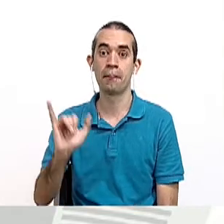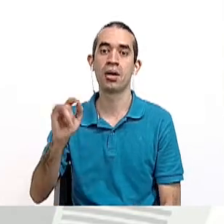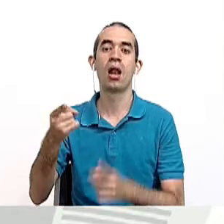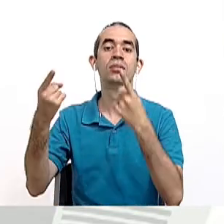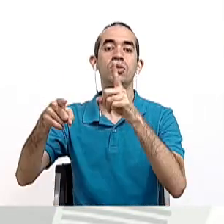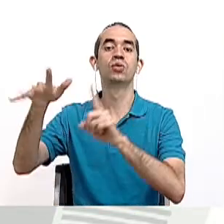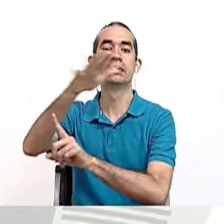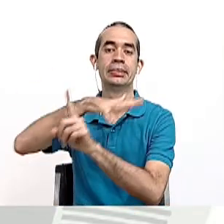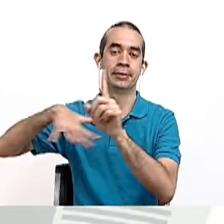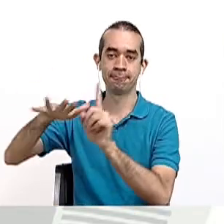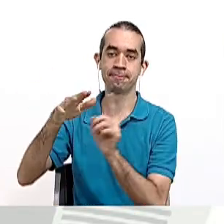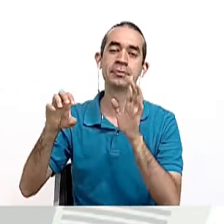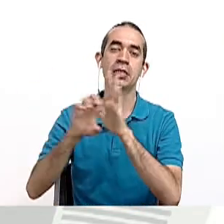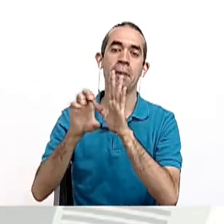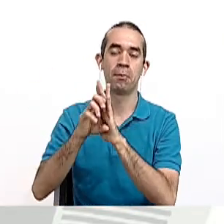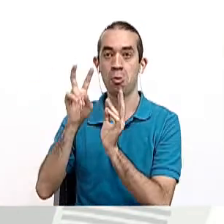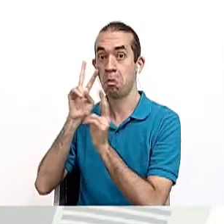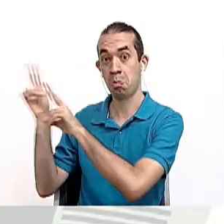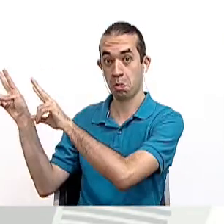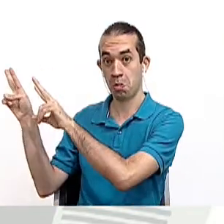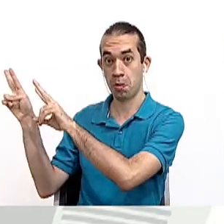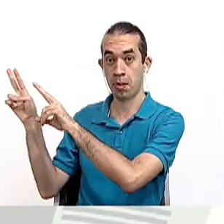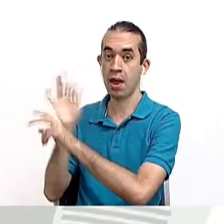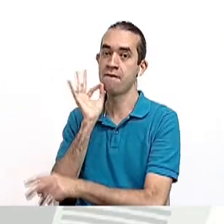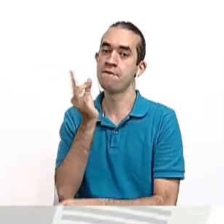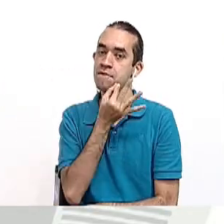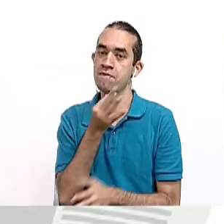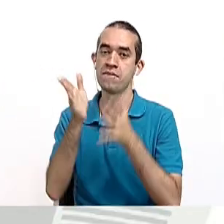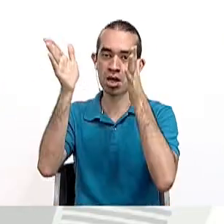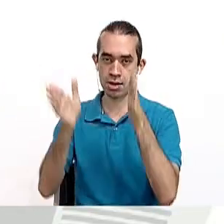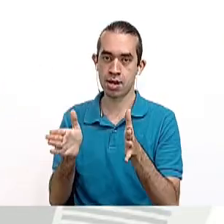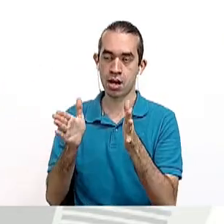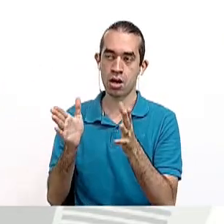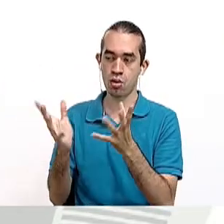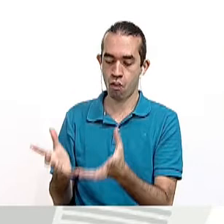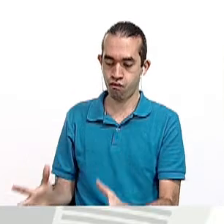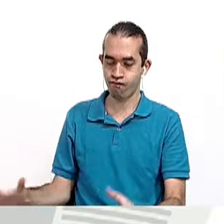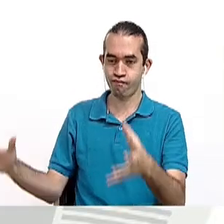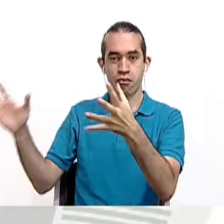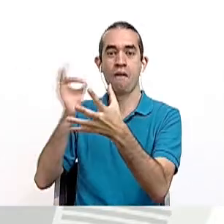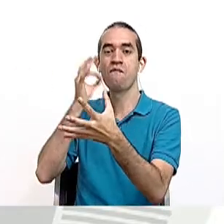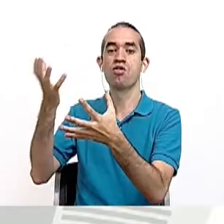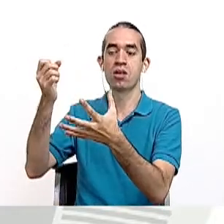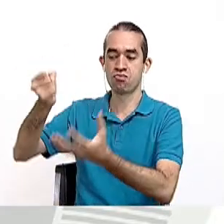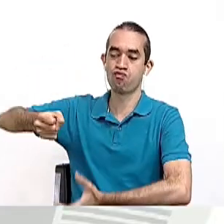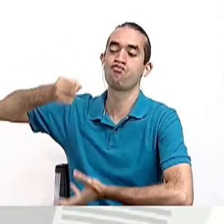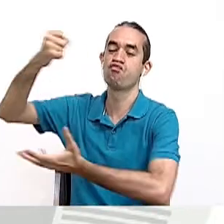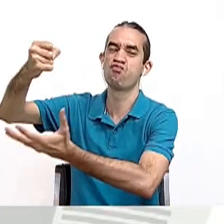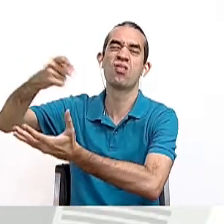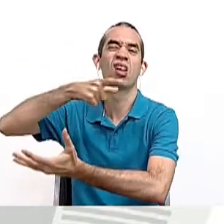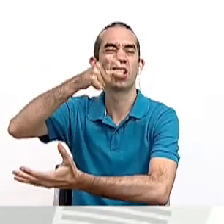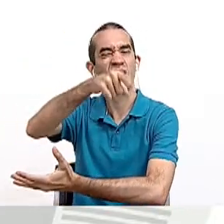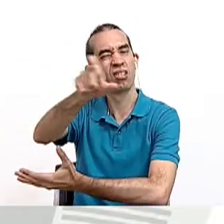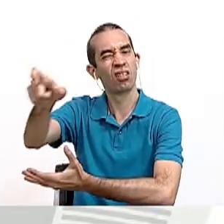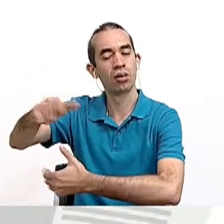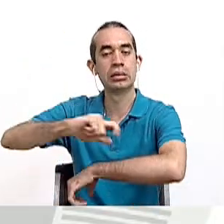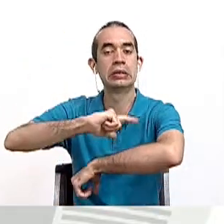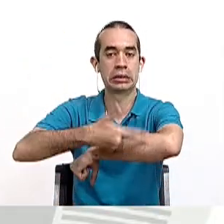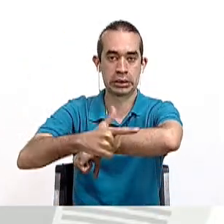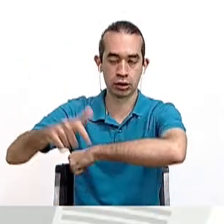Por ejemplo, finquero dona saco de frutas a chanceros. Tenemos la información básica de la